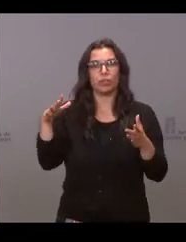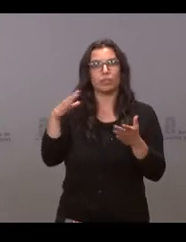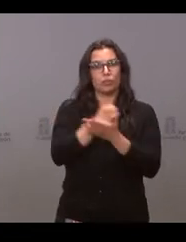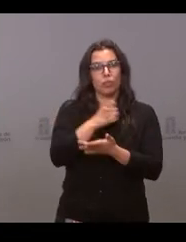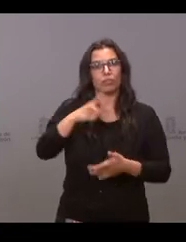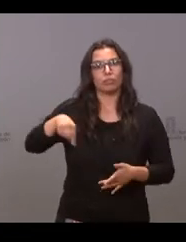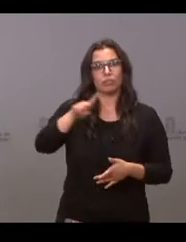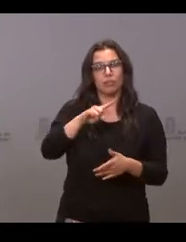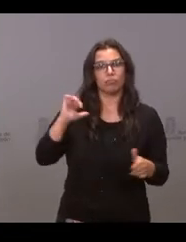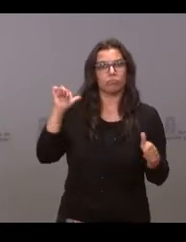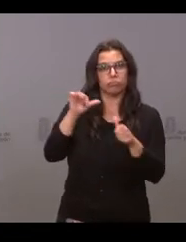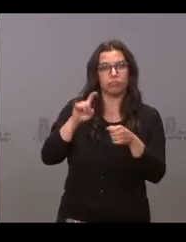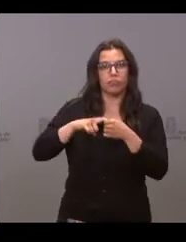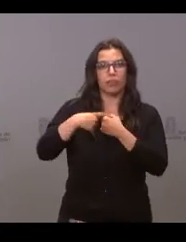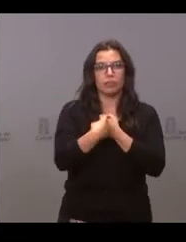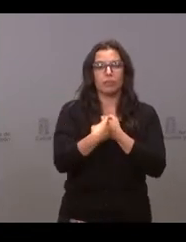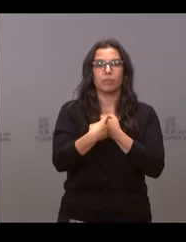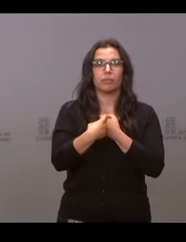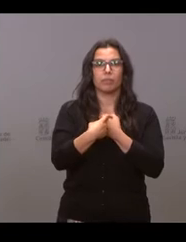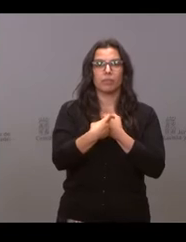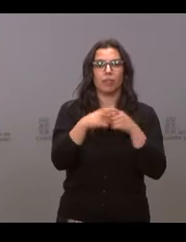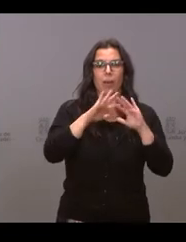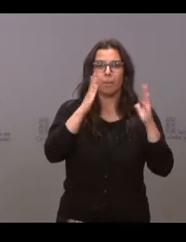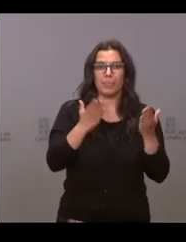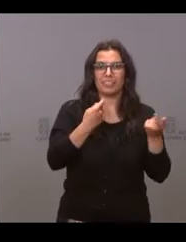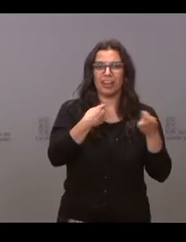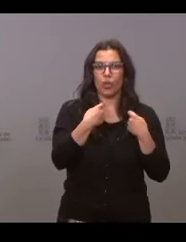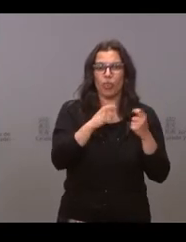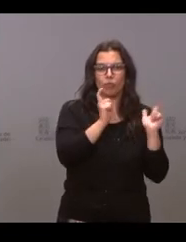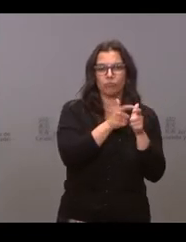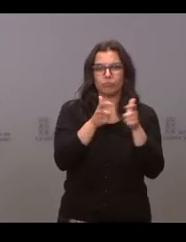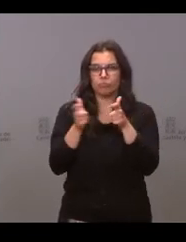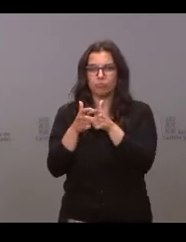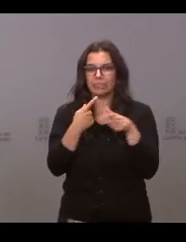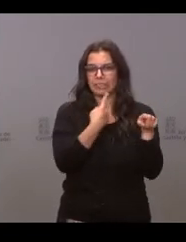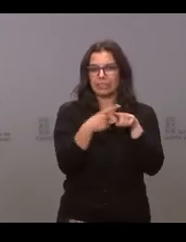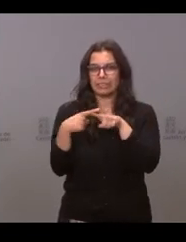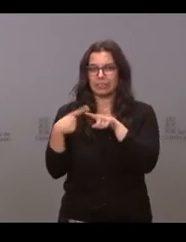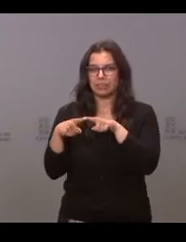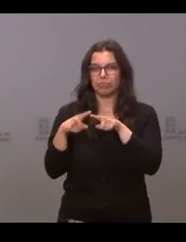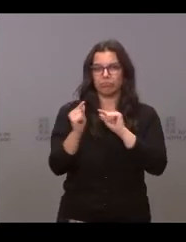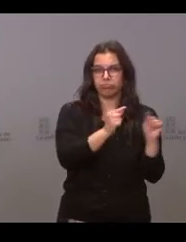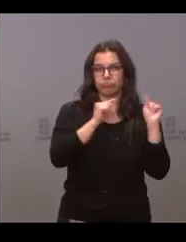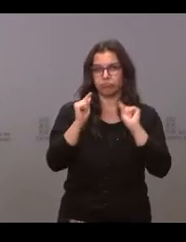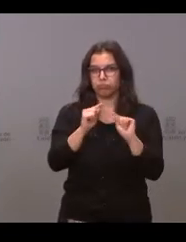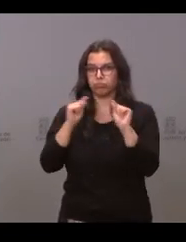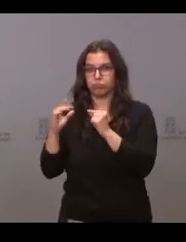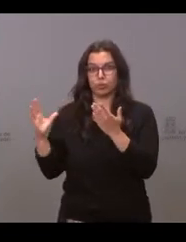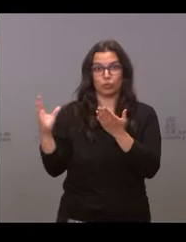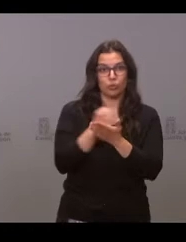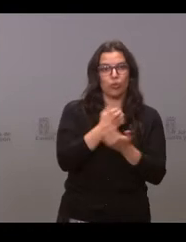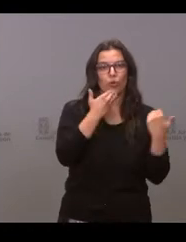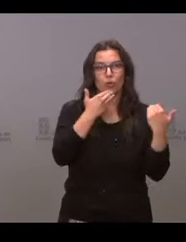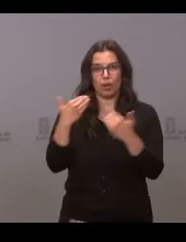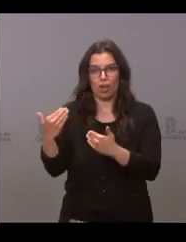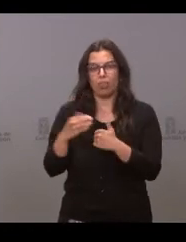han participado en las distintas mesas de negociación del diálogo social hoy nos vais hacia nosotros a